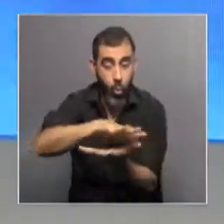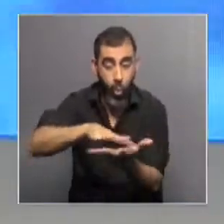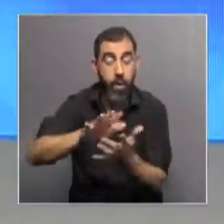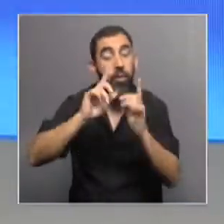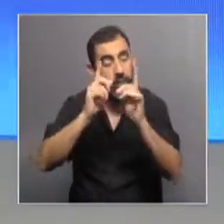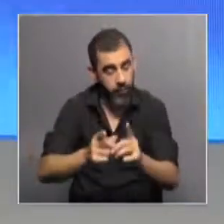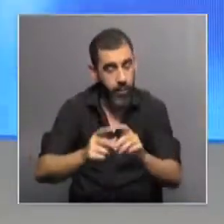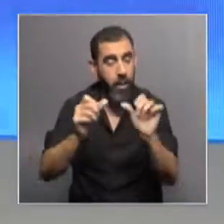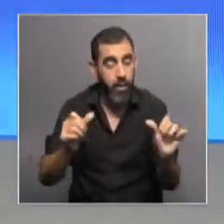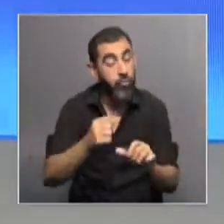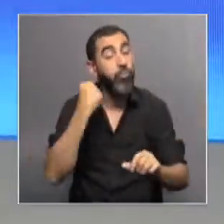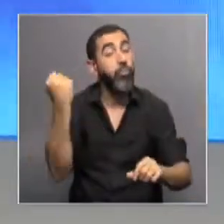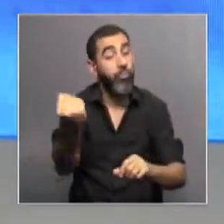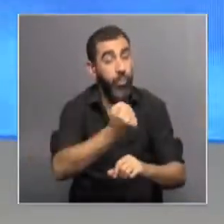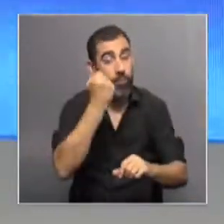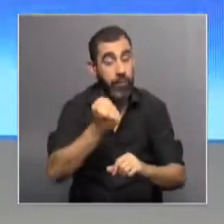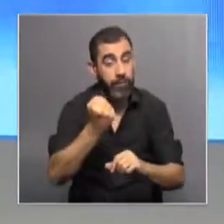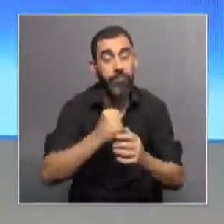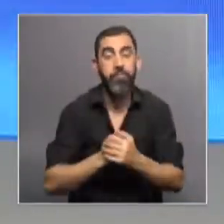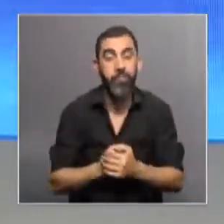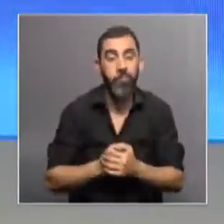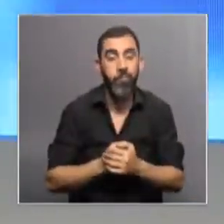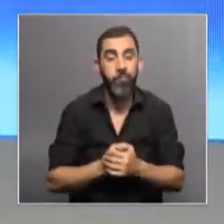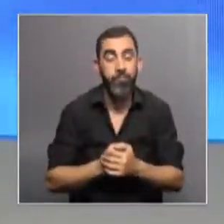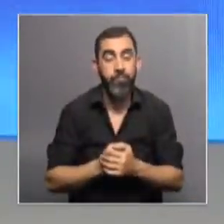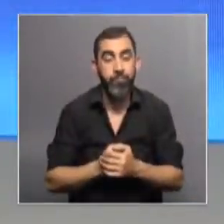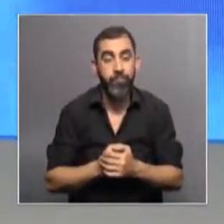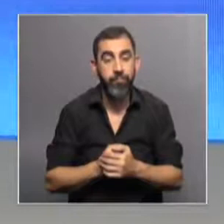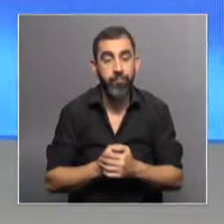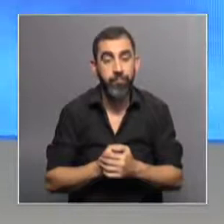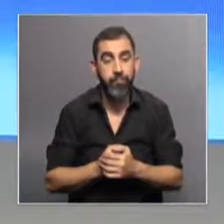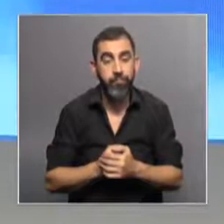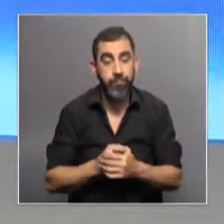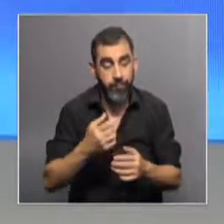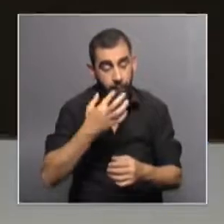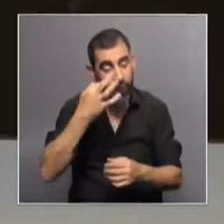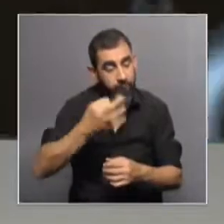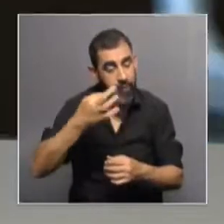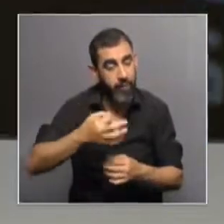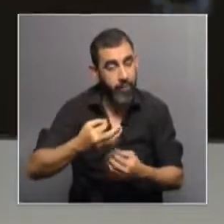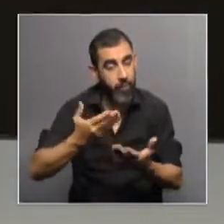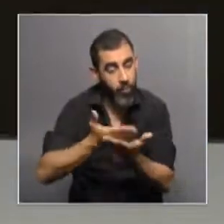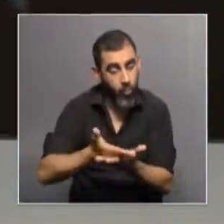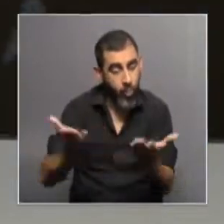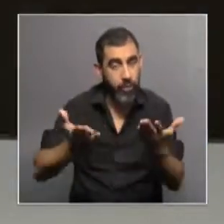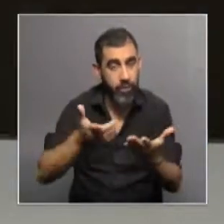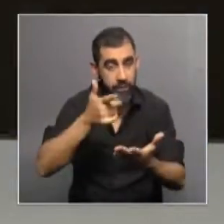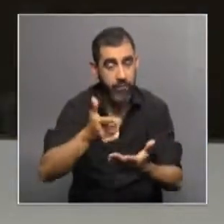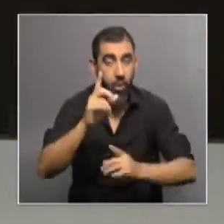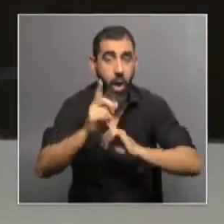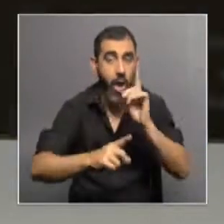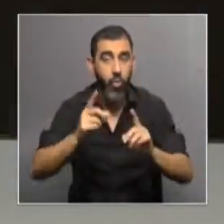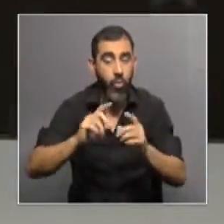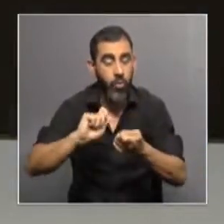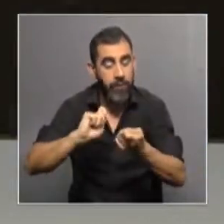va a ser importante para qué. Que son lo que va a dar exactamente el peso que tienen algunas